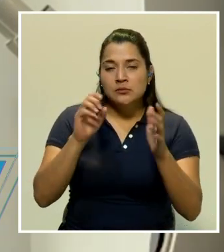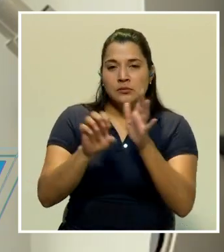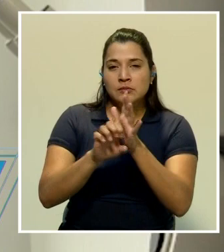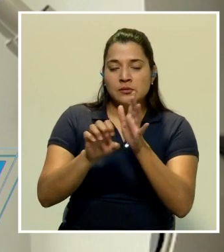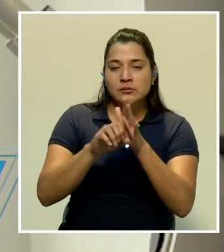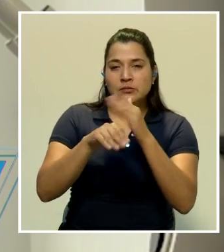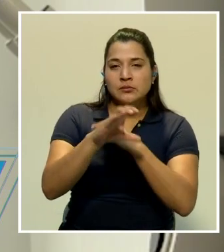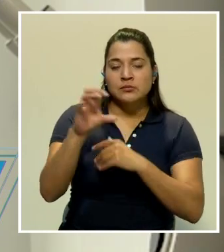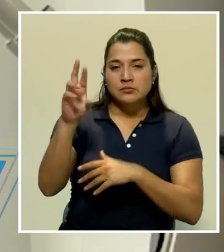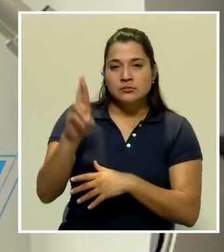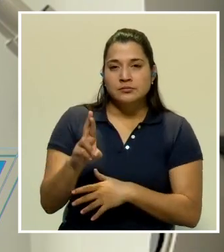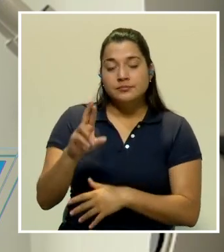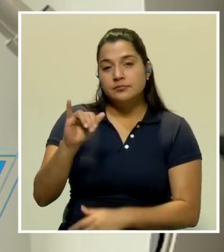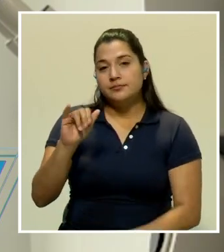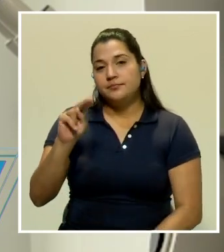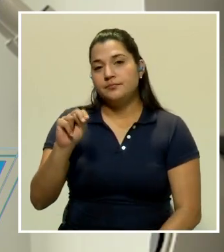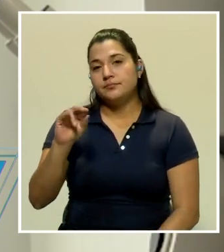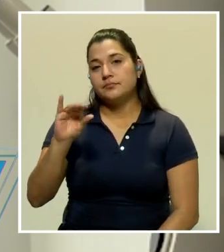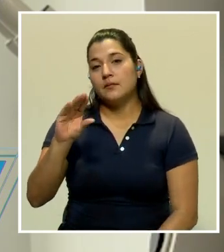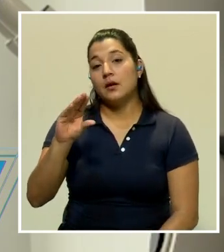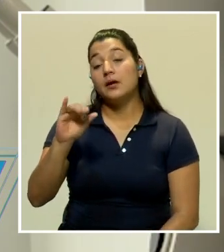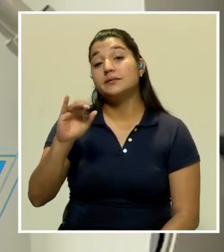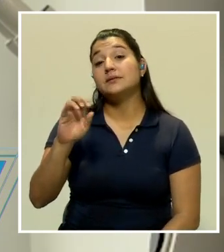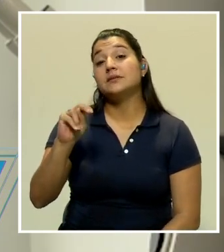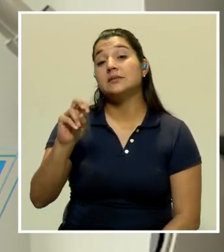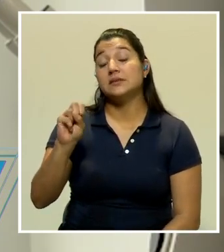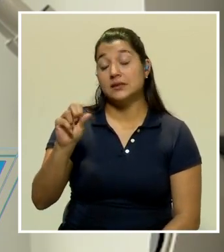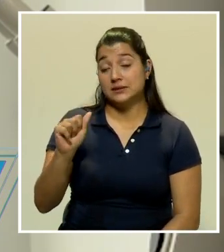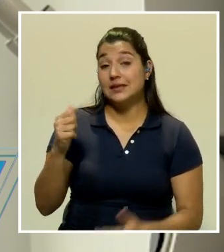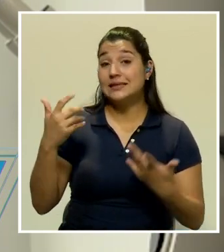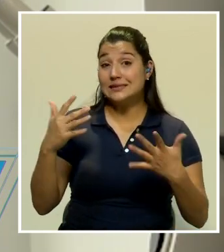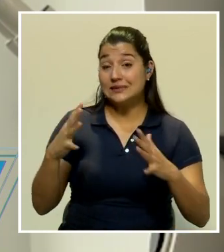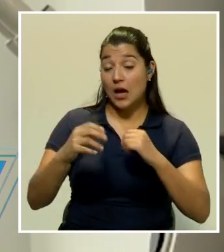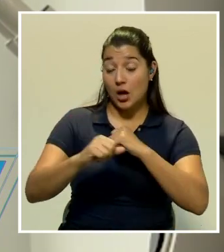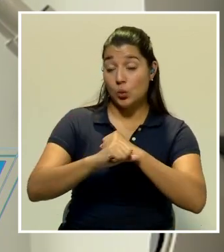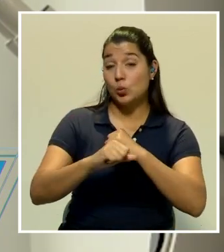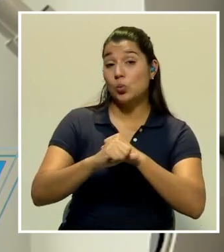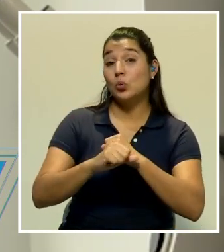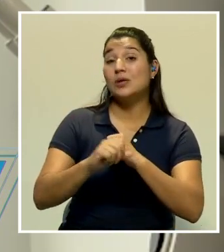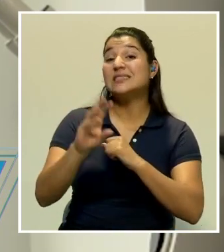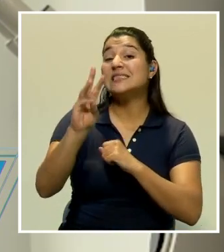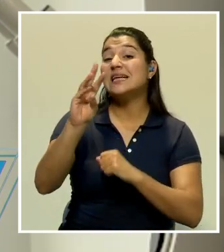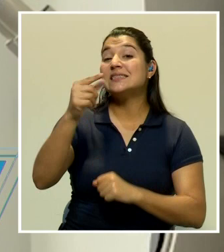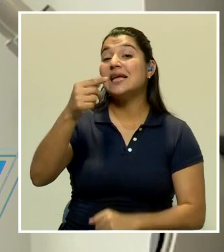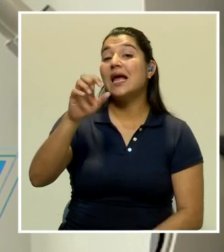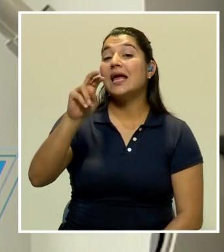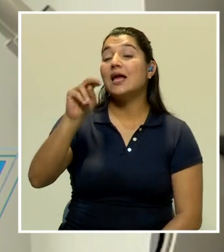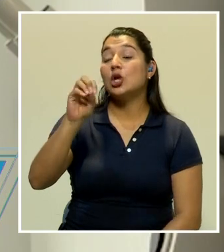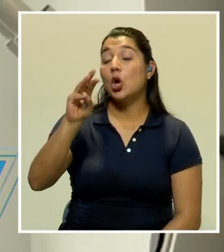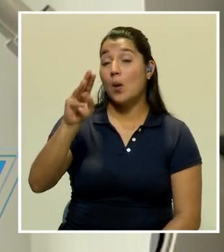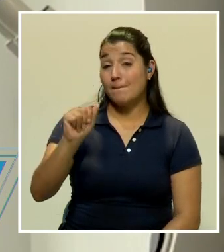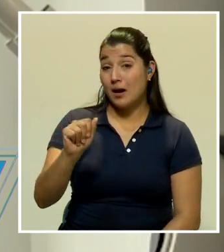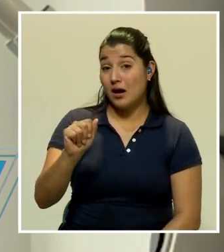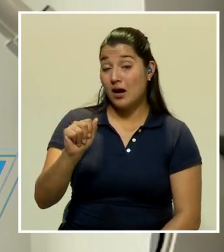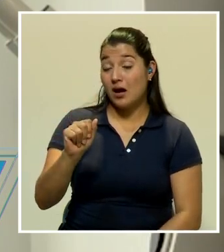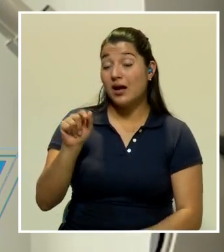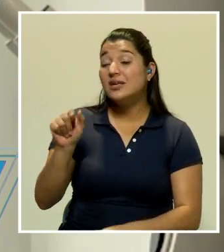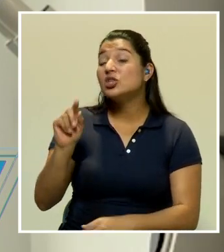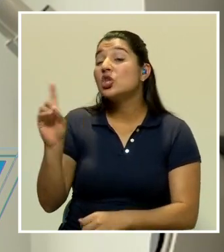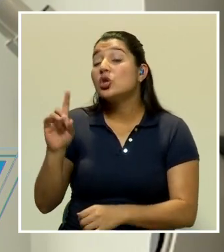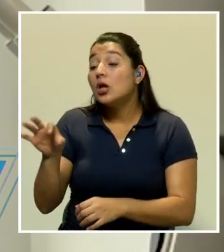Rica, el INCIENSIA ya ha publicado 6 genomas de virus aislados de